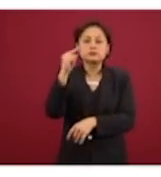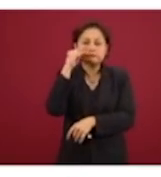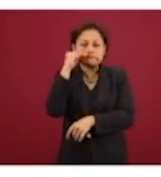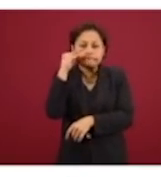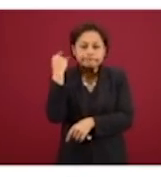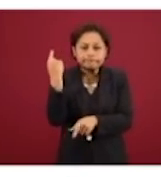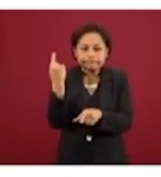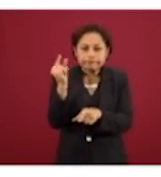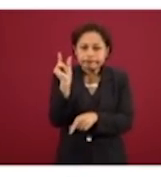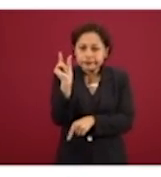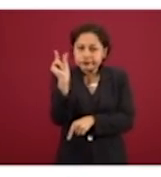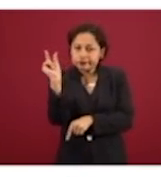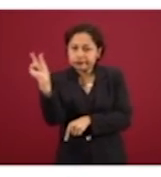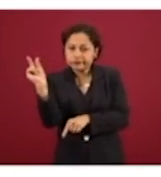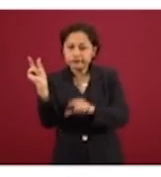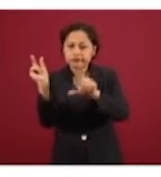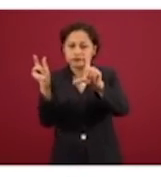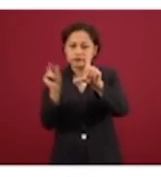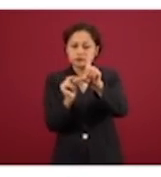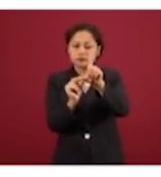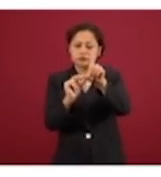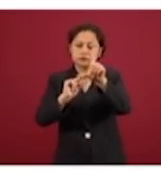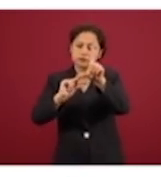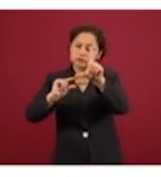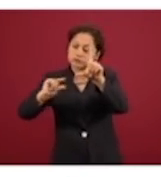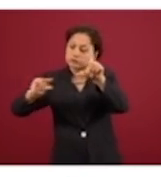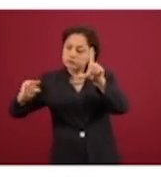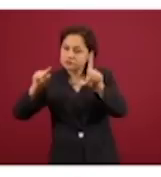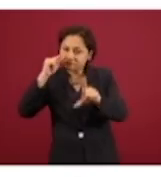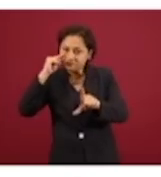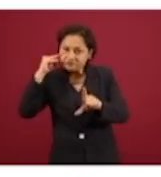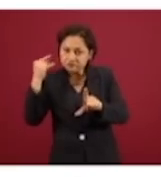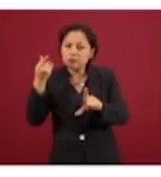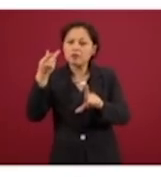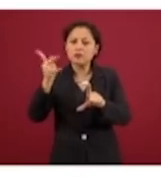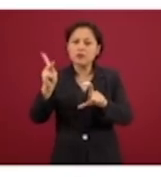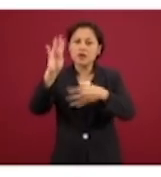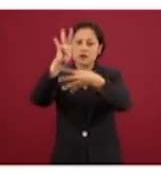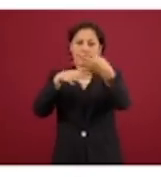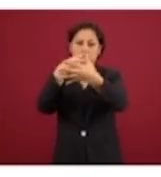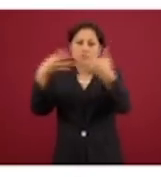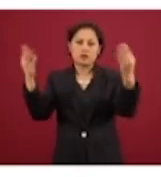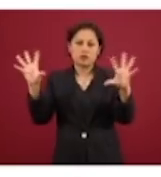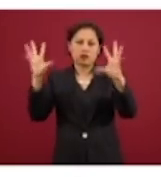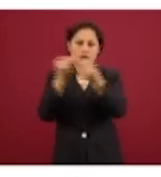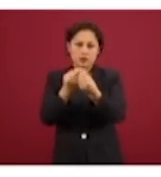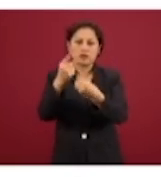el eje vertical, pero los números en resumen están ahí. Más de